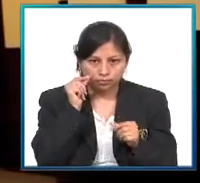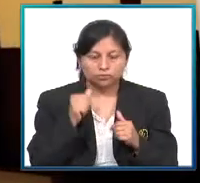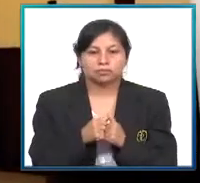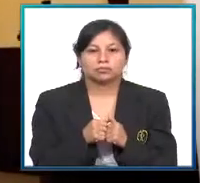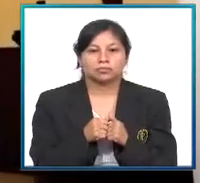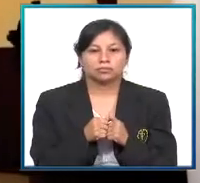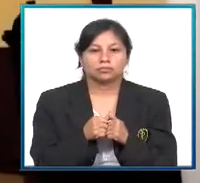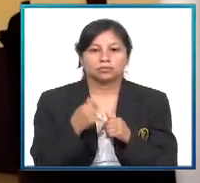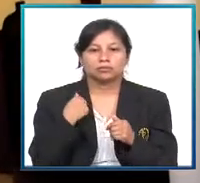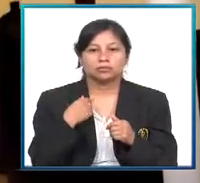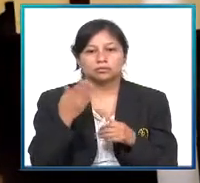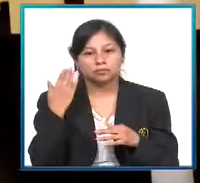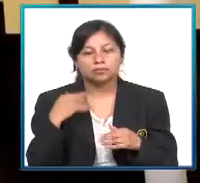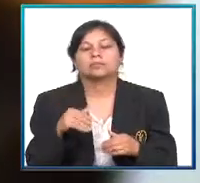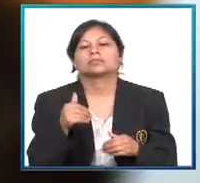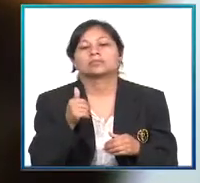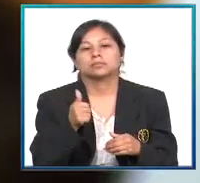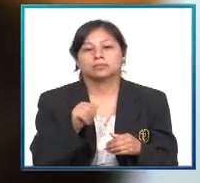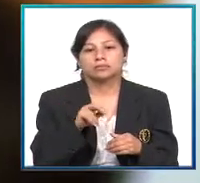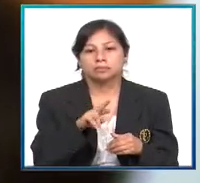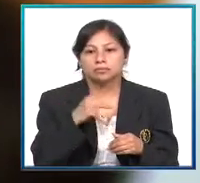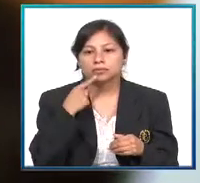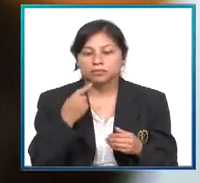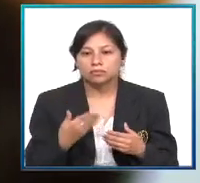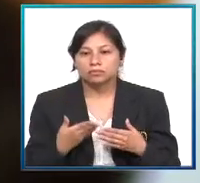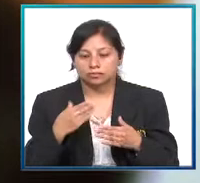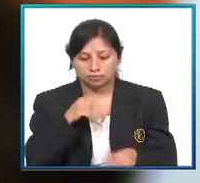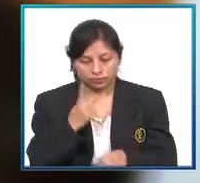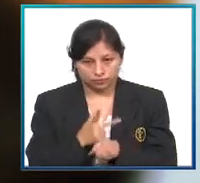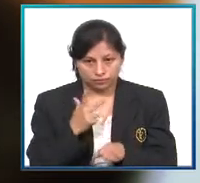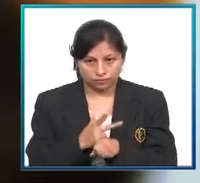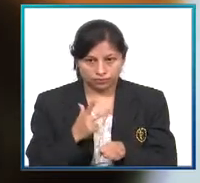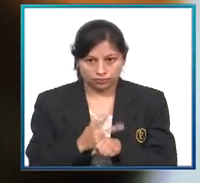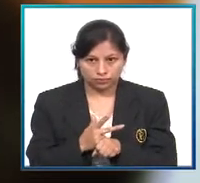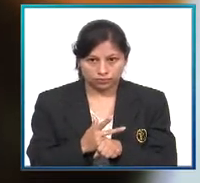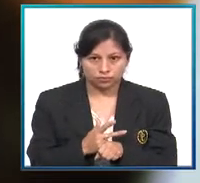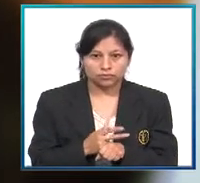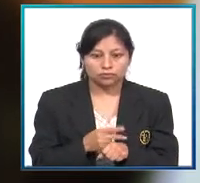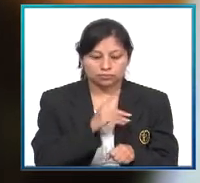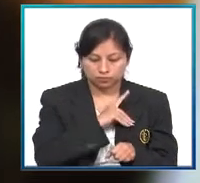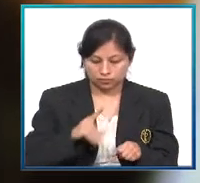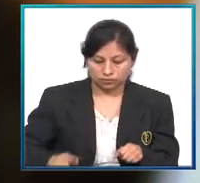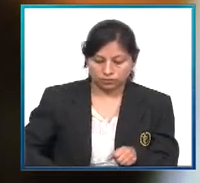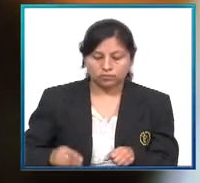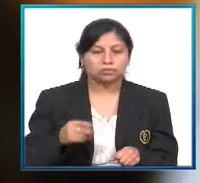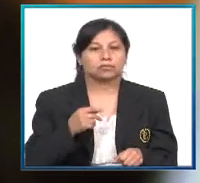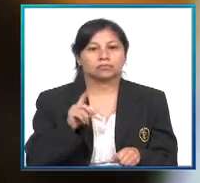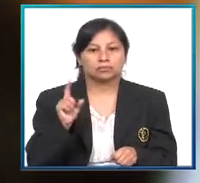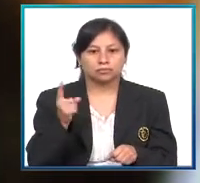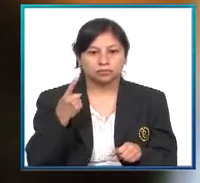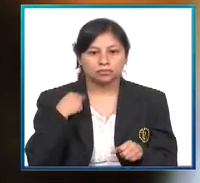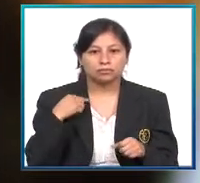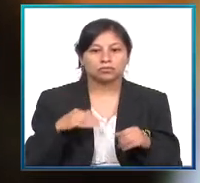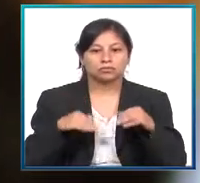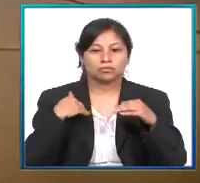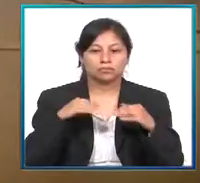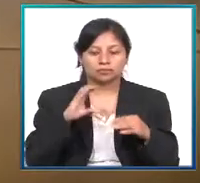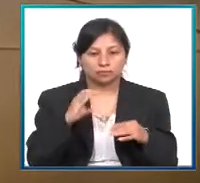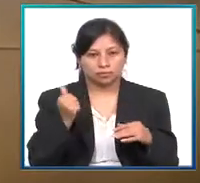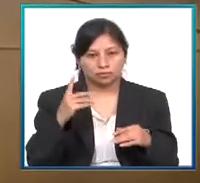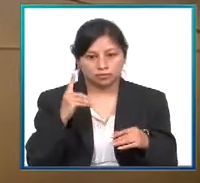albergó a Antonio de Larrazábal. Fue un canónigo guatemalteco que estuvo como diputado de Guatemala ante las Cortes de